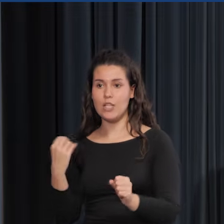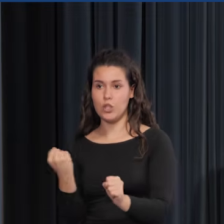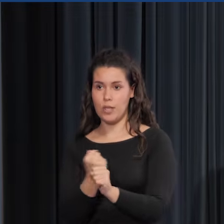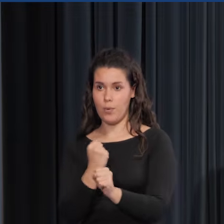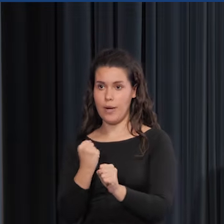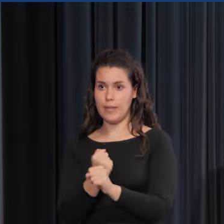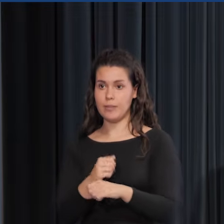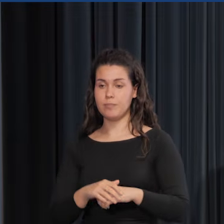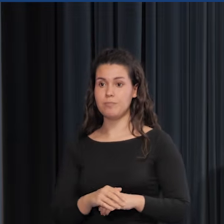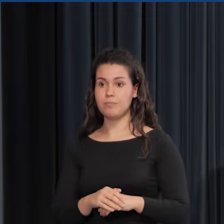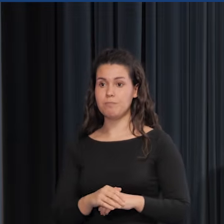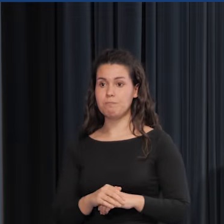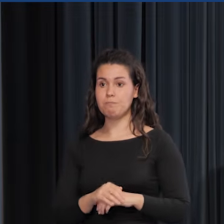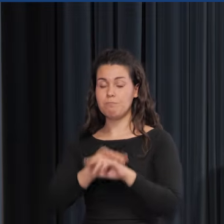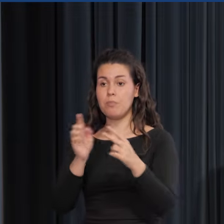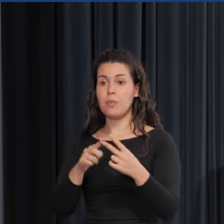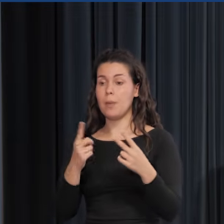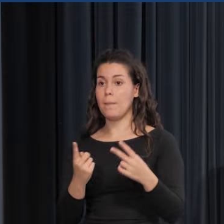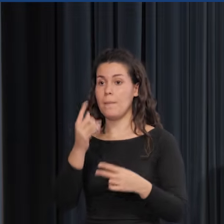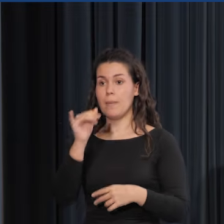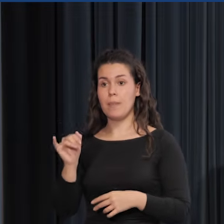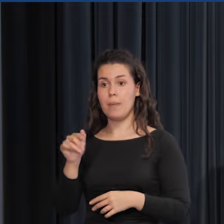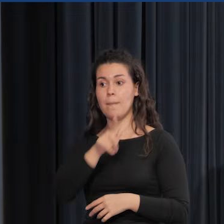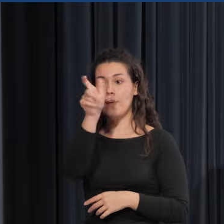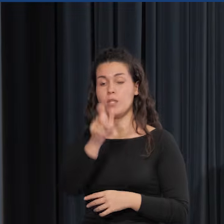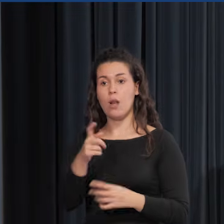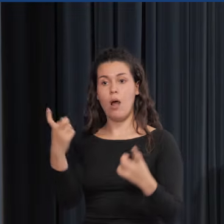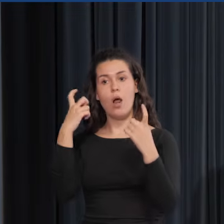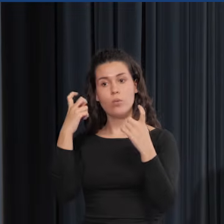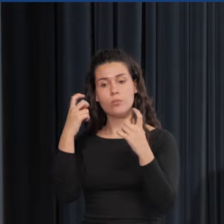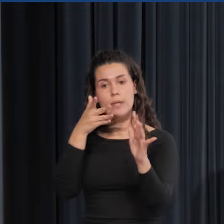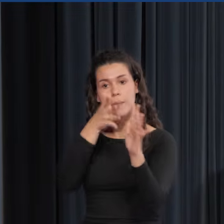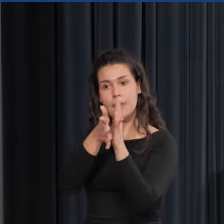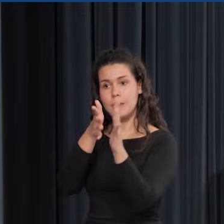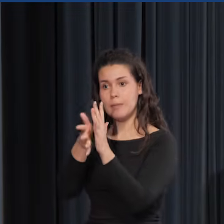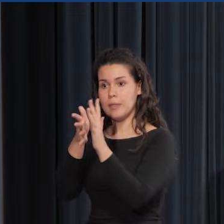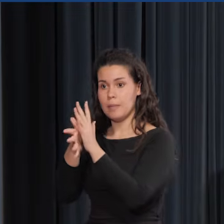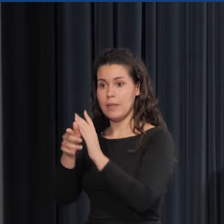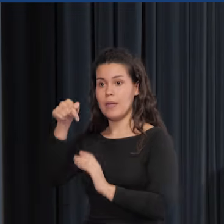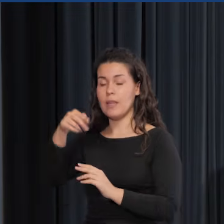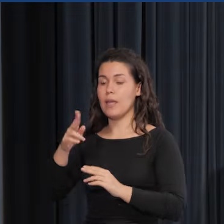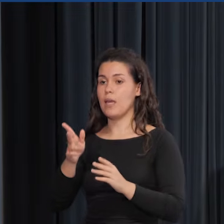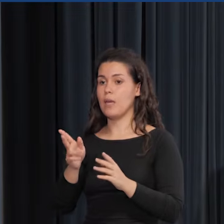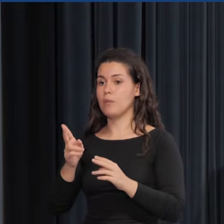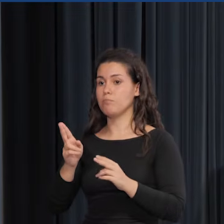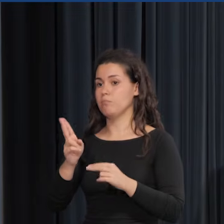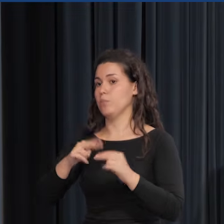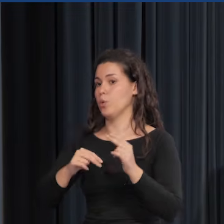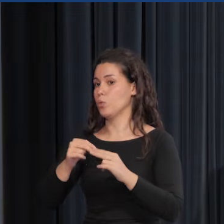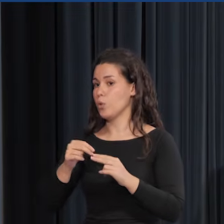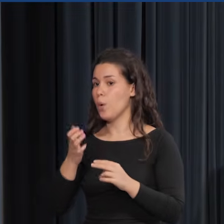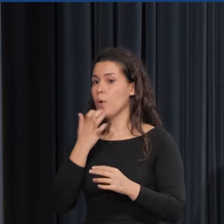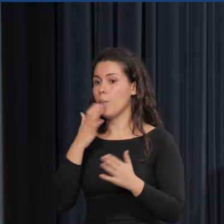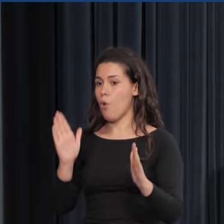a transmitir al alumnado conocimientos concretos de la documentación que se maneja en las obras de construcción, el